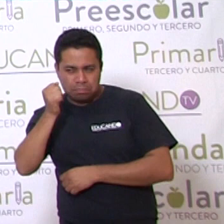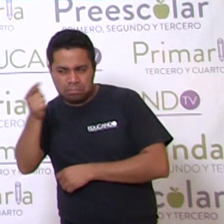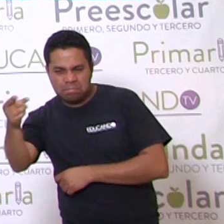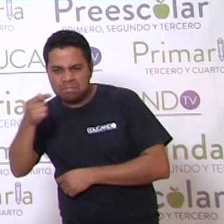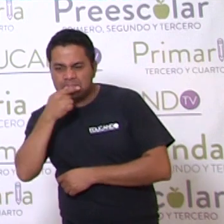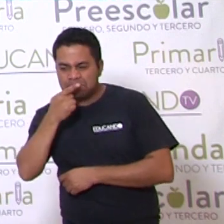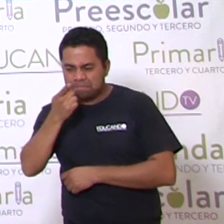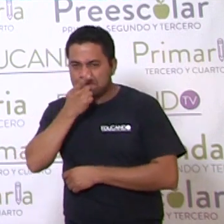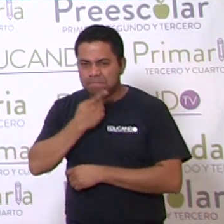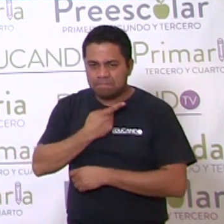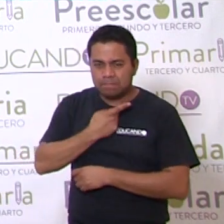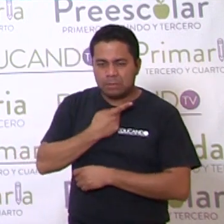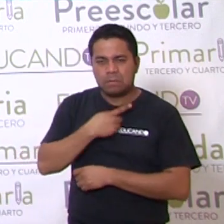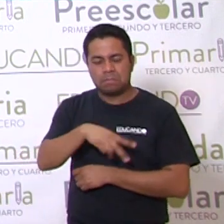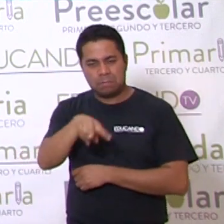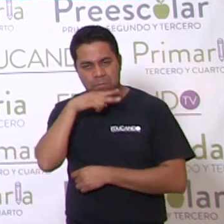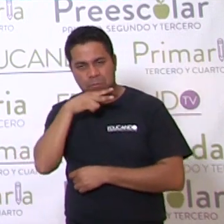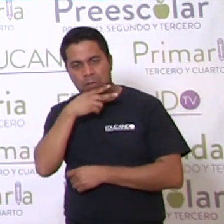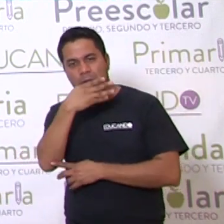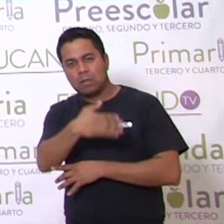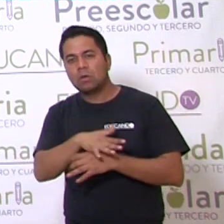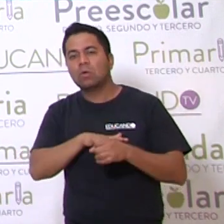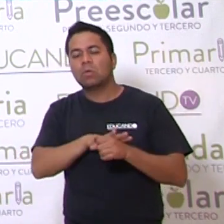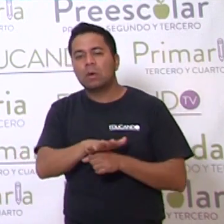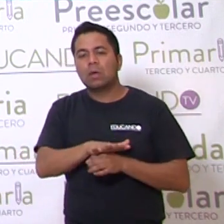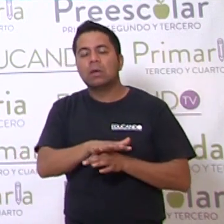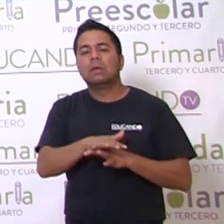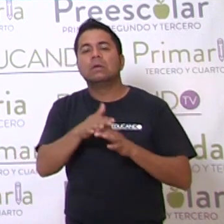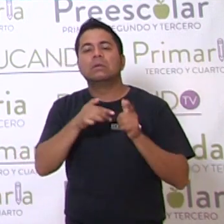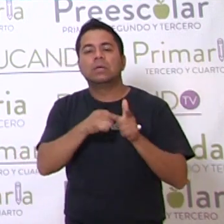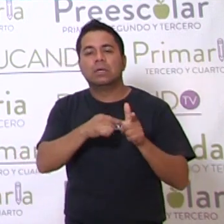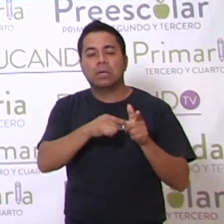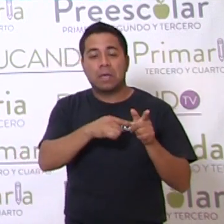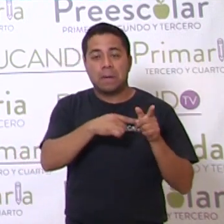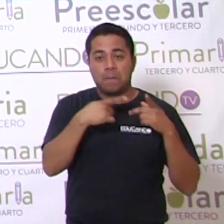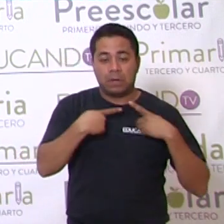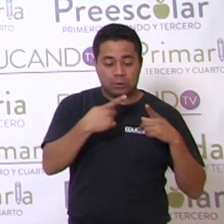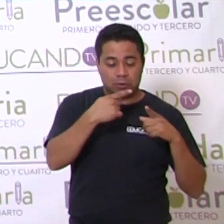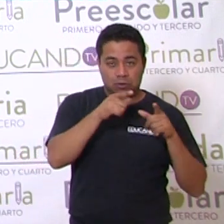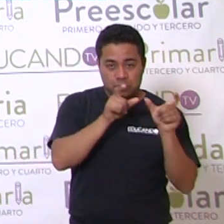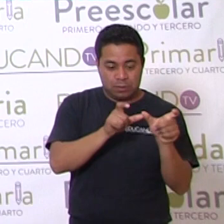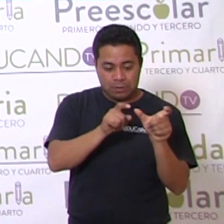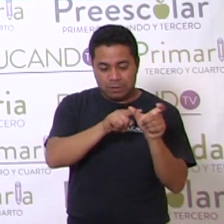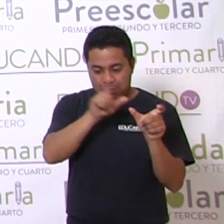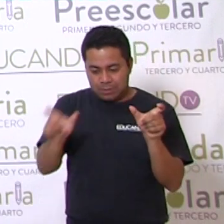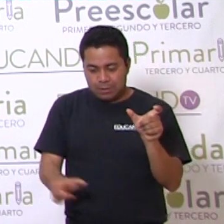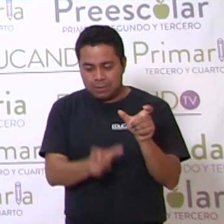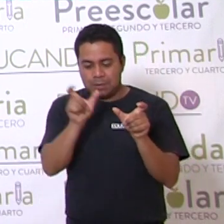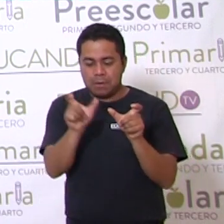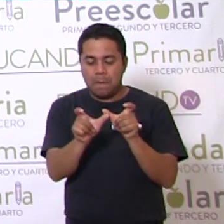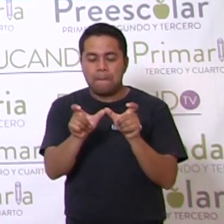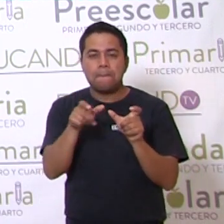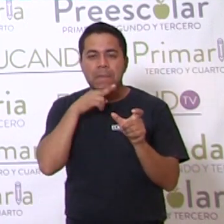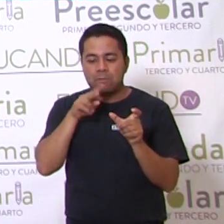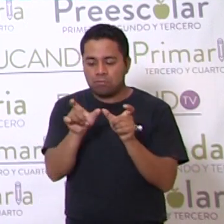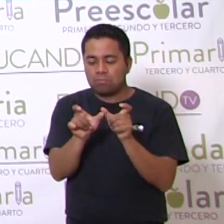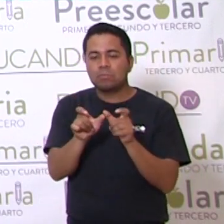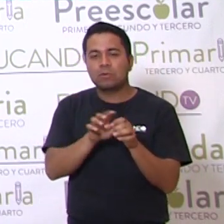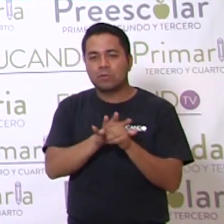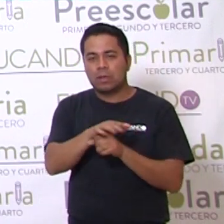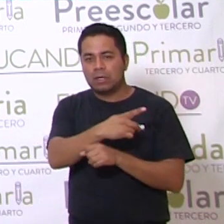un niño que me dijo que el verbo va a seguir después del sujeto. Muy bien. El verbo entonces